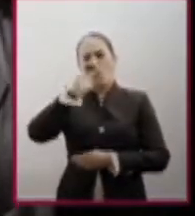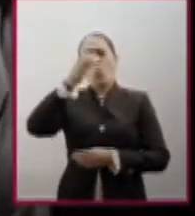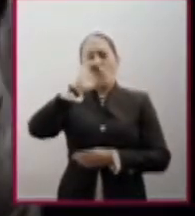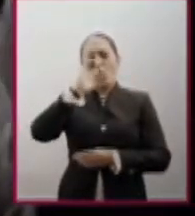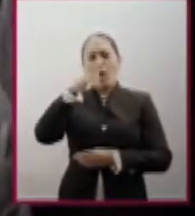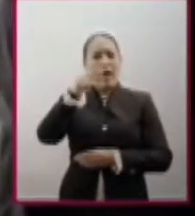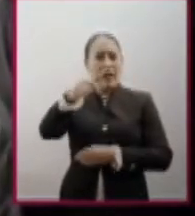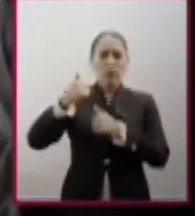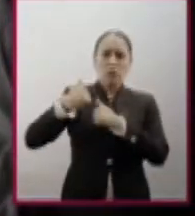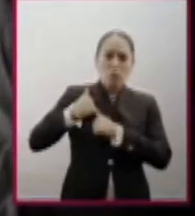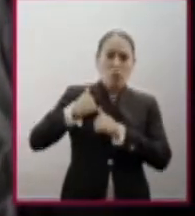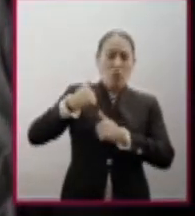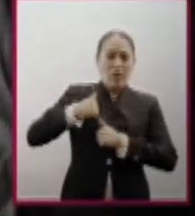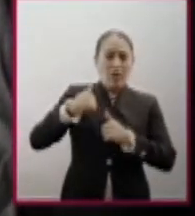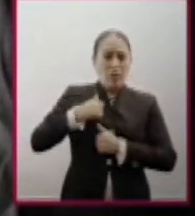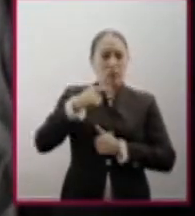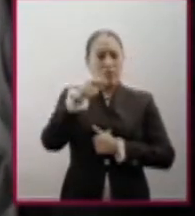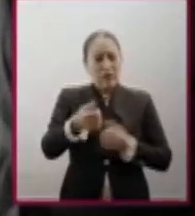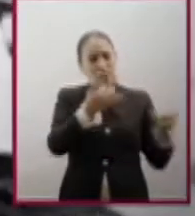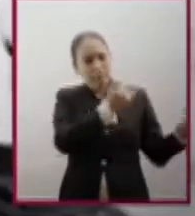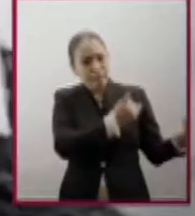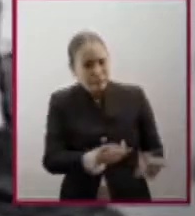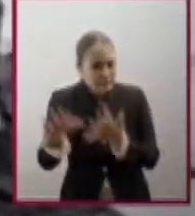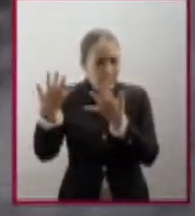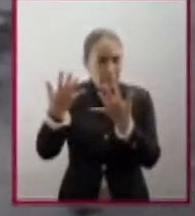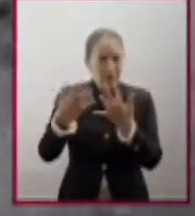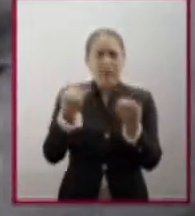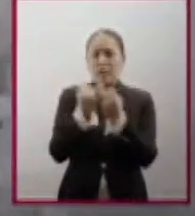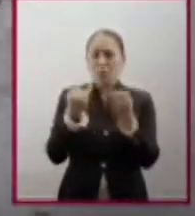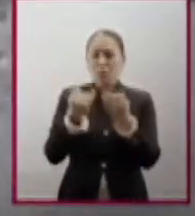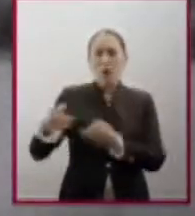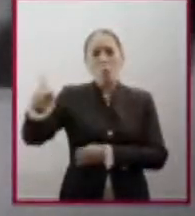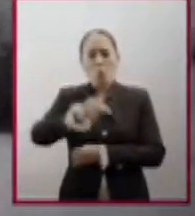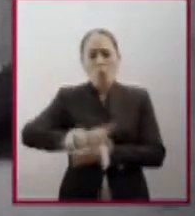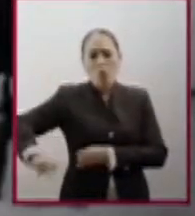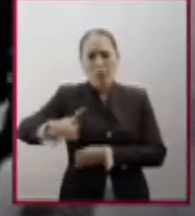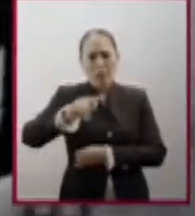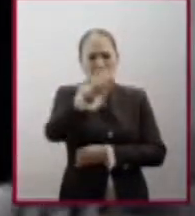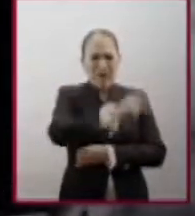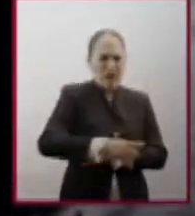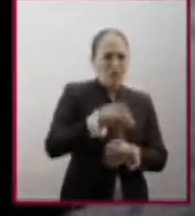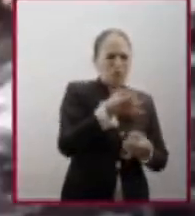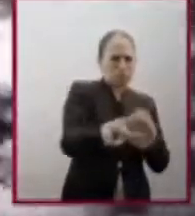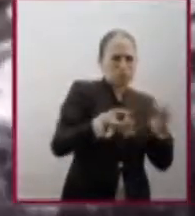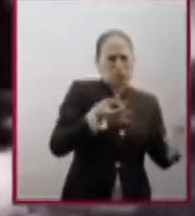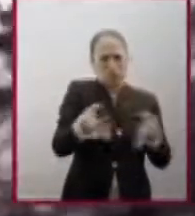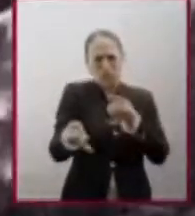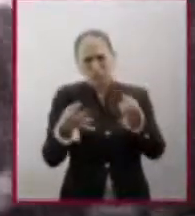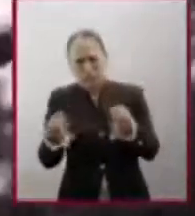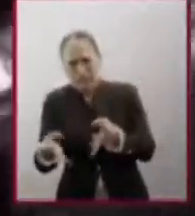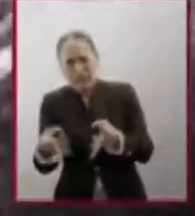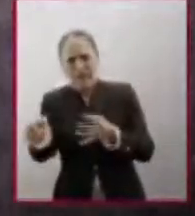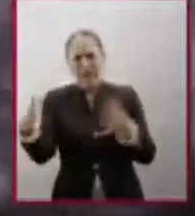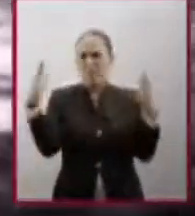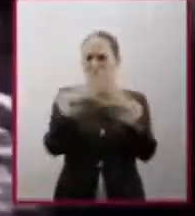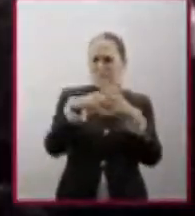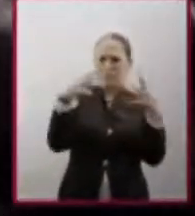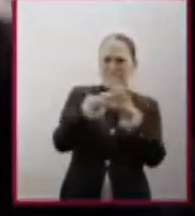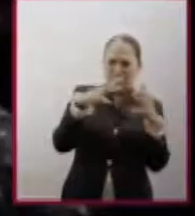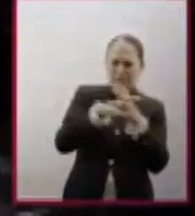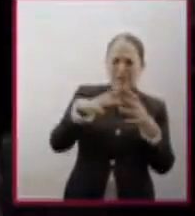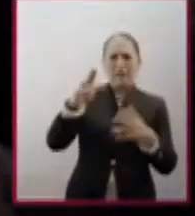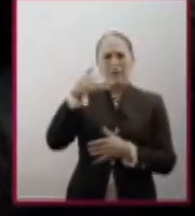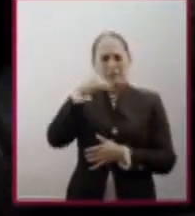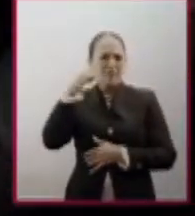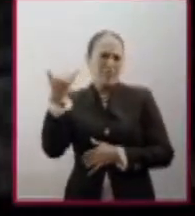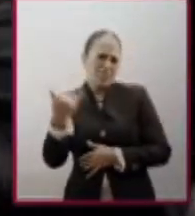soldados estadounidenses que la llevaban desde su país hasta los pueblos ocupados por los aliados que combatían al fascismo